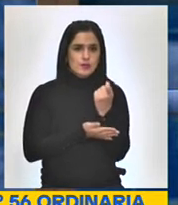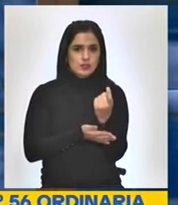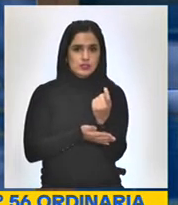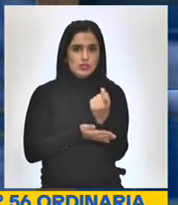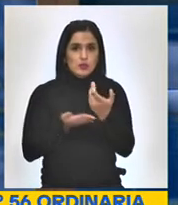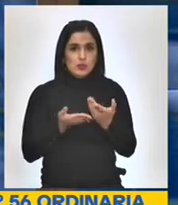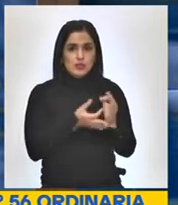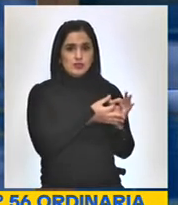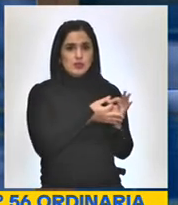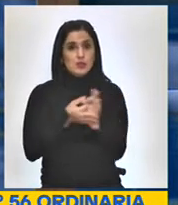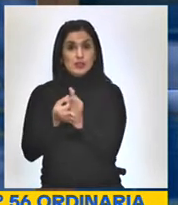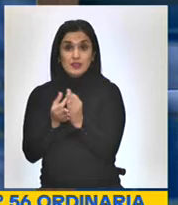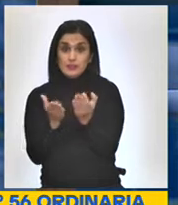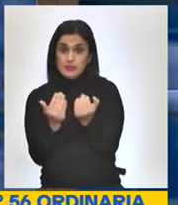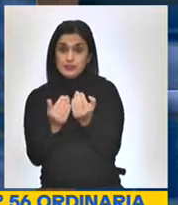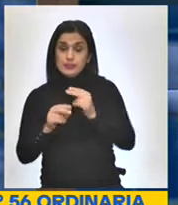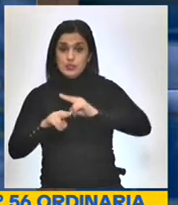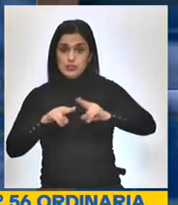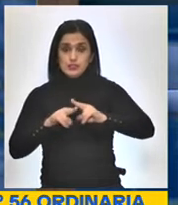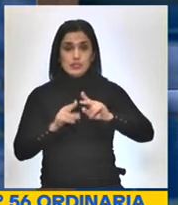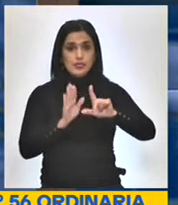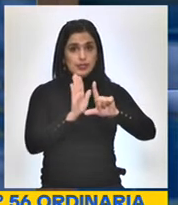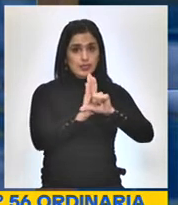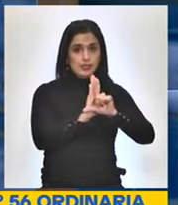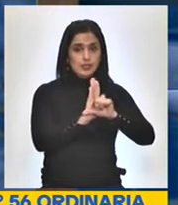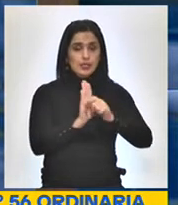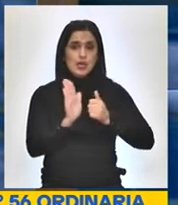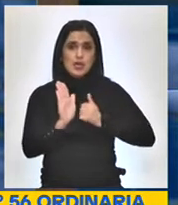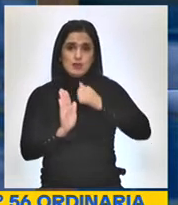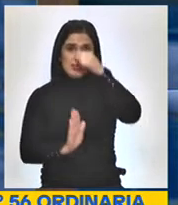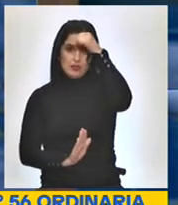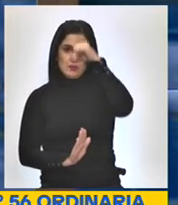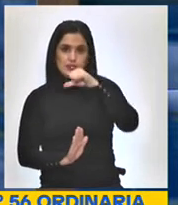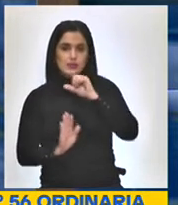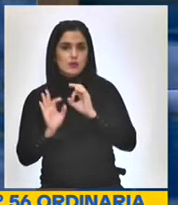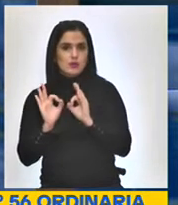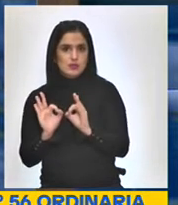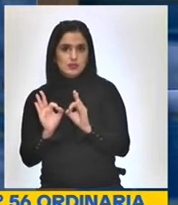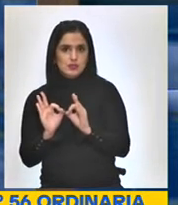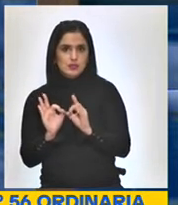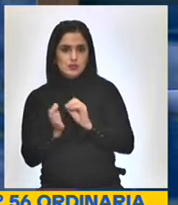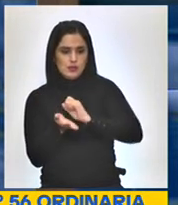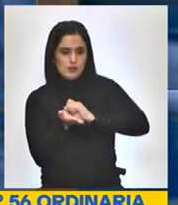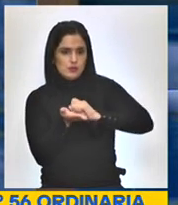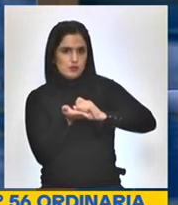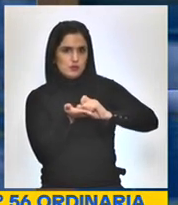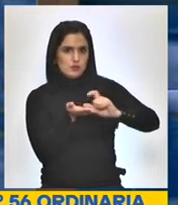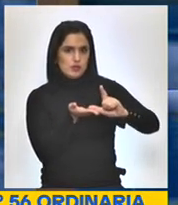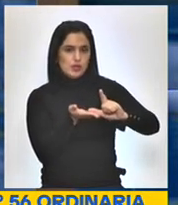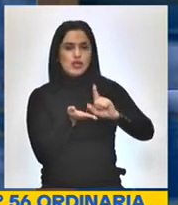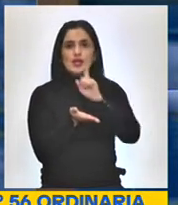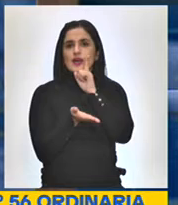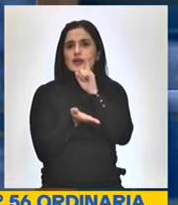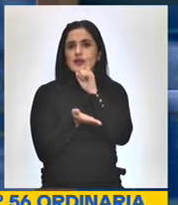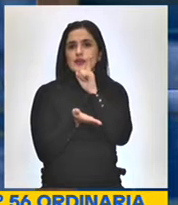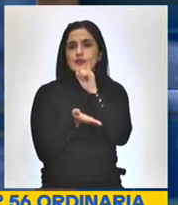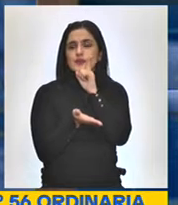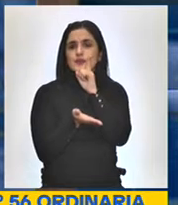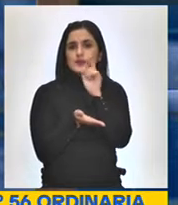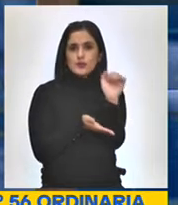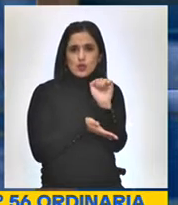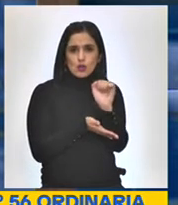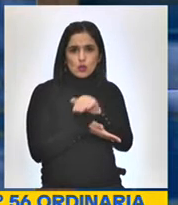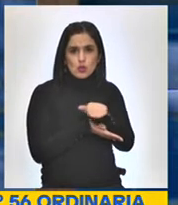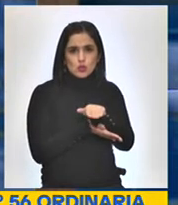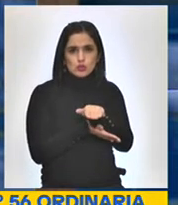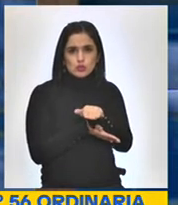que se hace necesario legislar y aplicar una sanción especial y progresiva a quien tiene una conducción